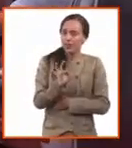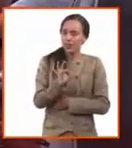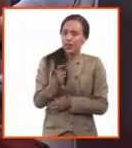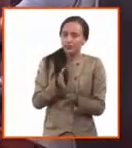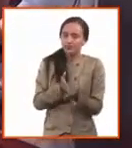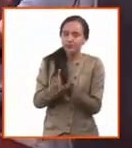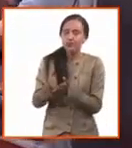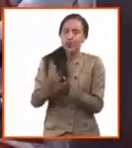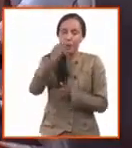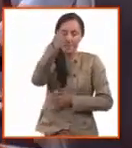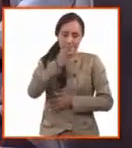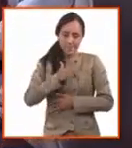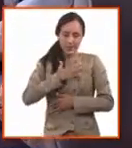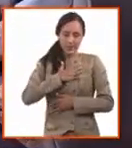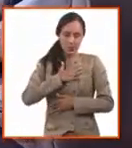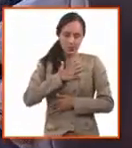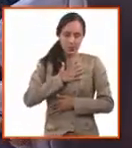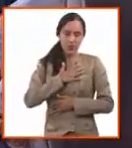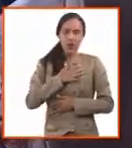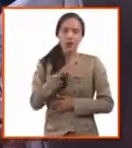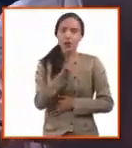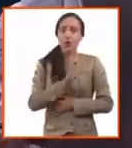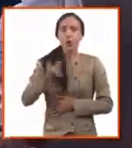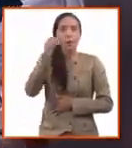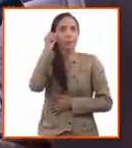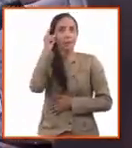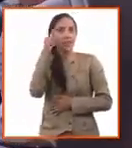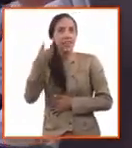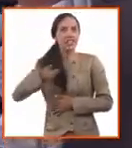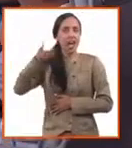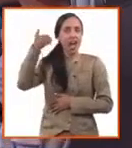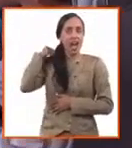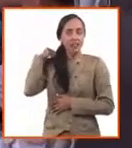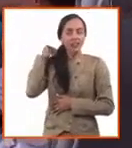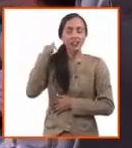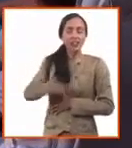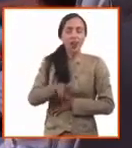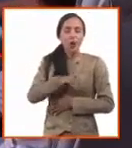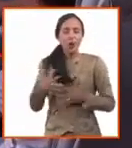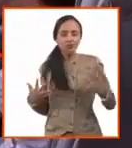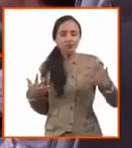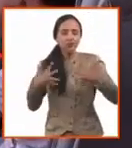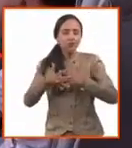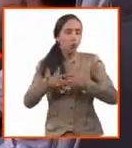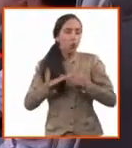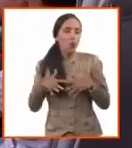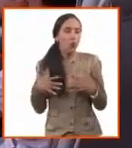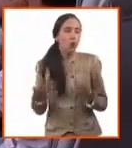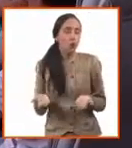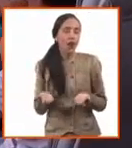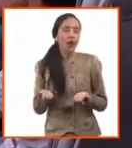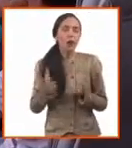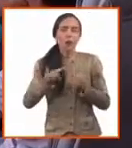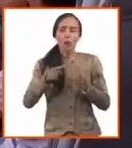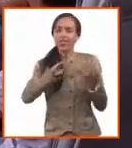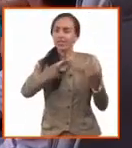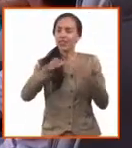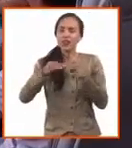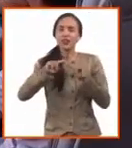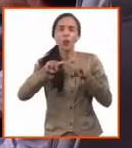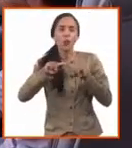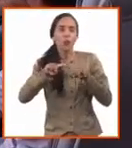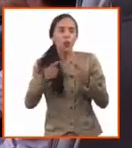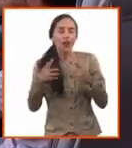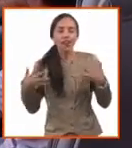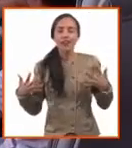personalidades entre sus experiencias precedentes y la actualidad porque ese debate y cuánto tiene que ver con este